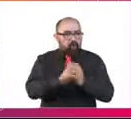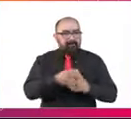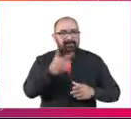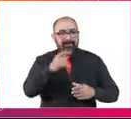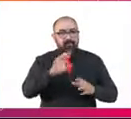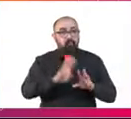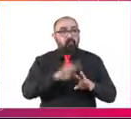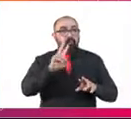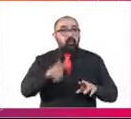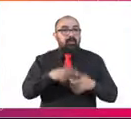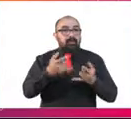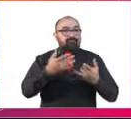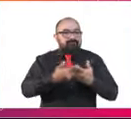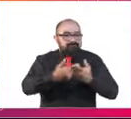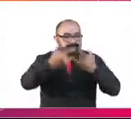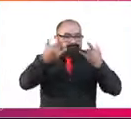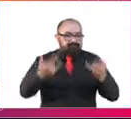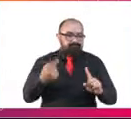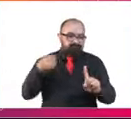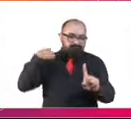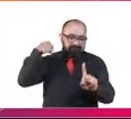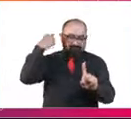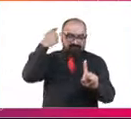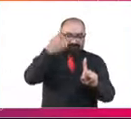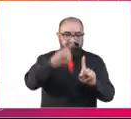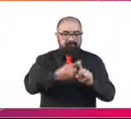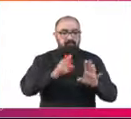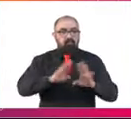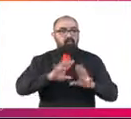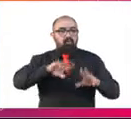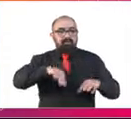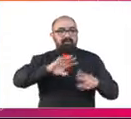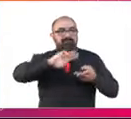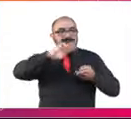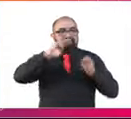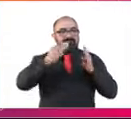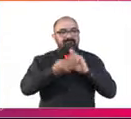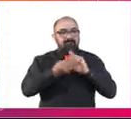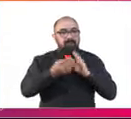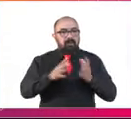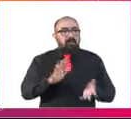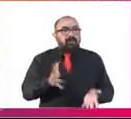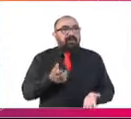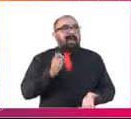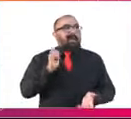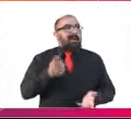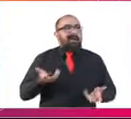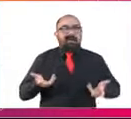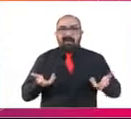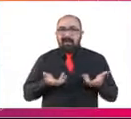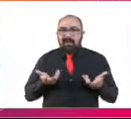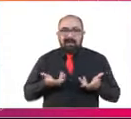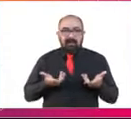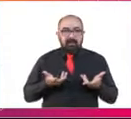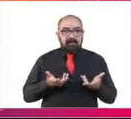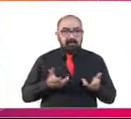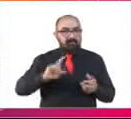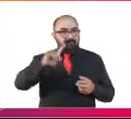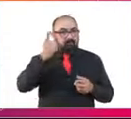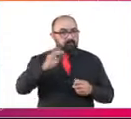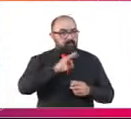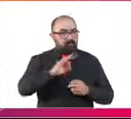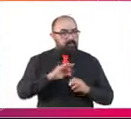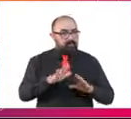en este momento histórico que vive nuestro planeta. La pregunta es, ¿qué hacer? ¿Es factible resolverlo? ¿No es